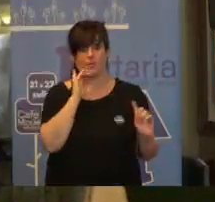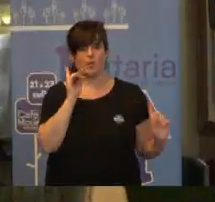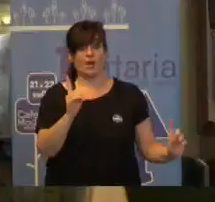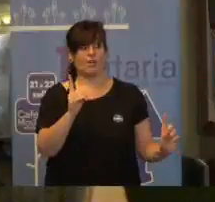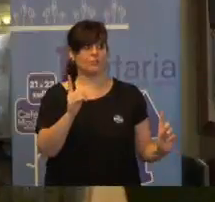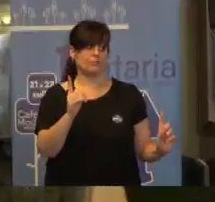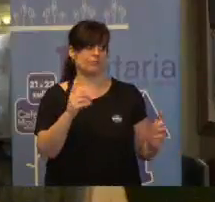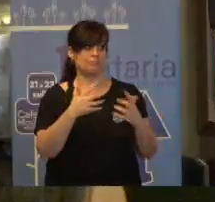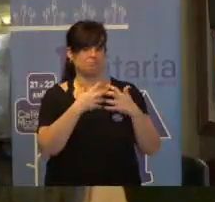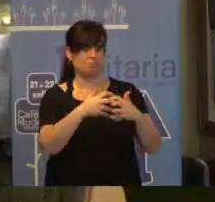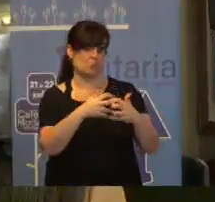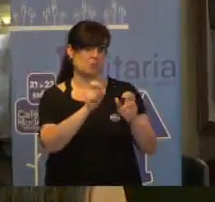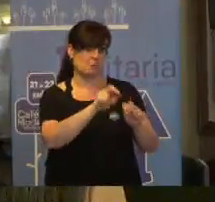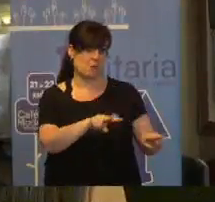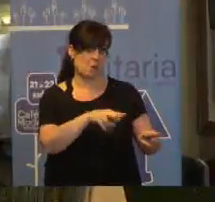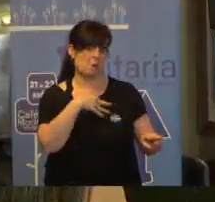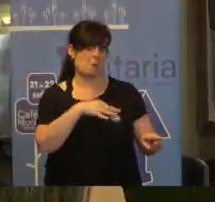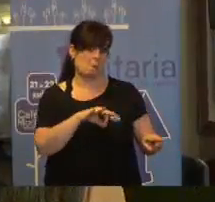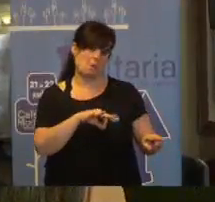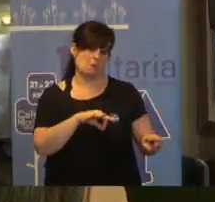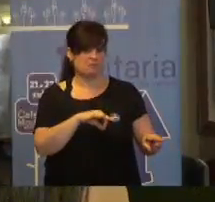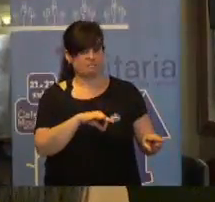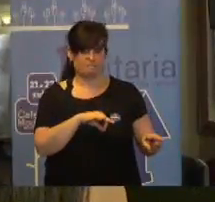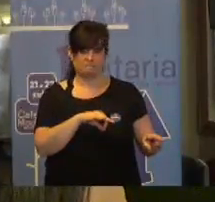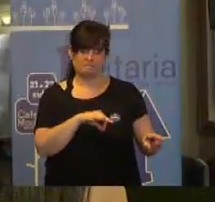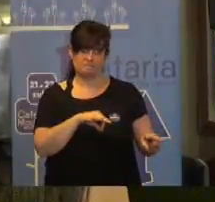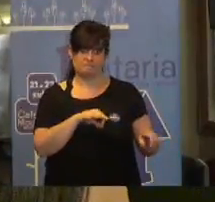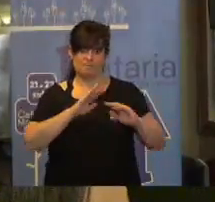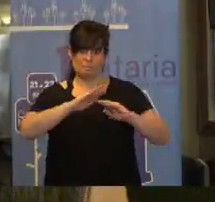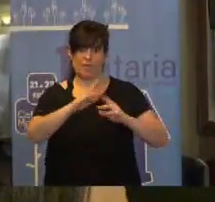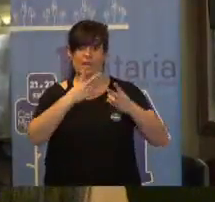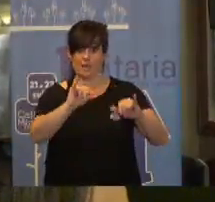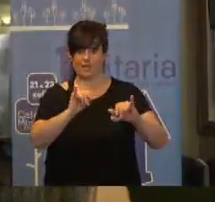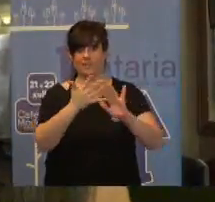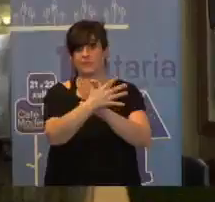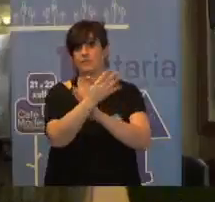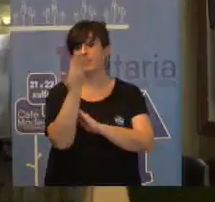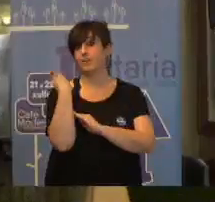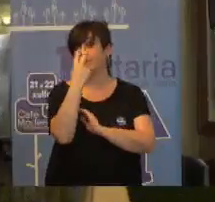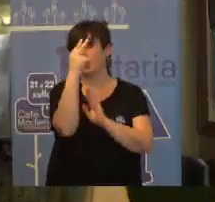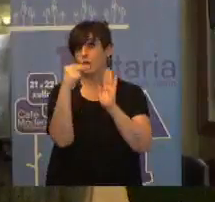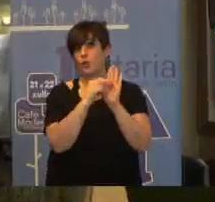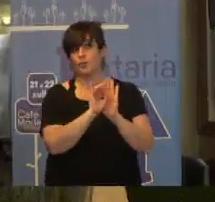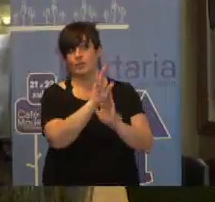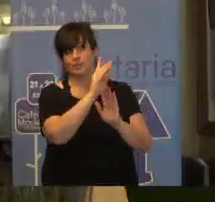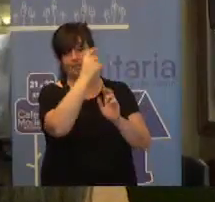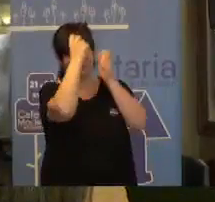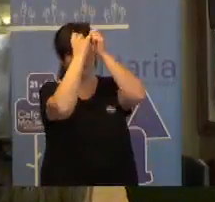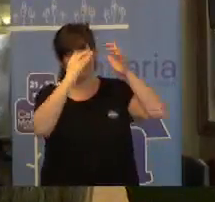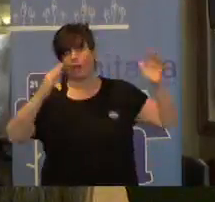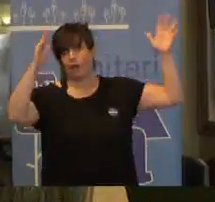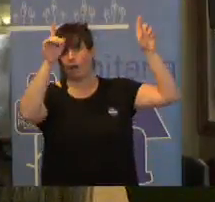Teríamos outra cousa ou non teríamos nada, non? Quero dicir que eu creo que esa certa idealización do 2015 está ben para construir un